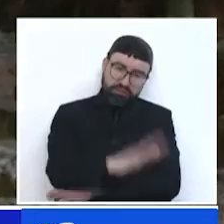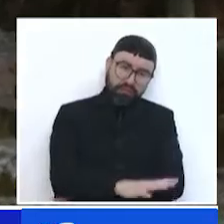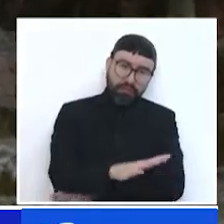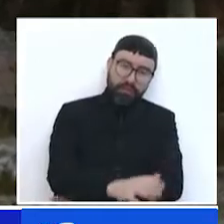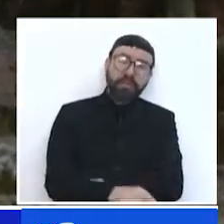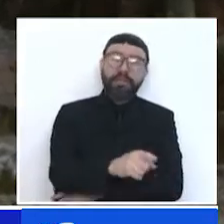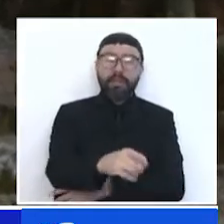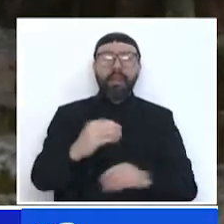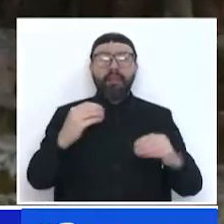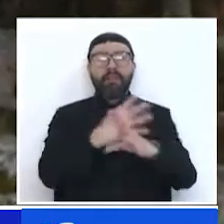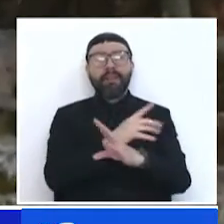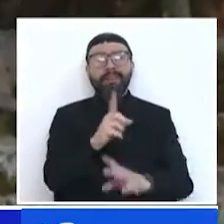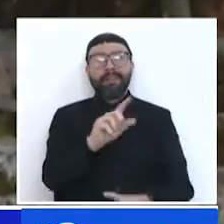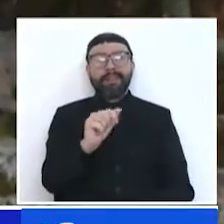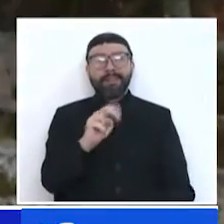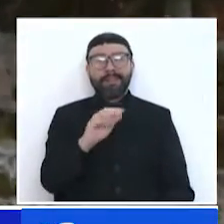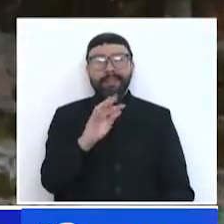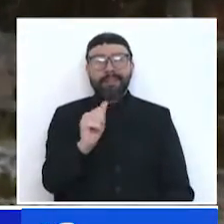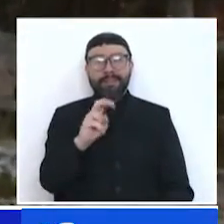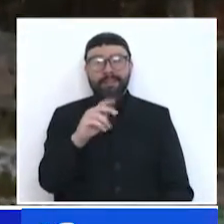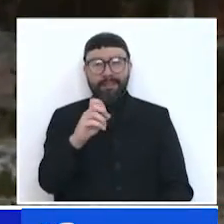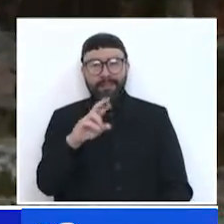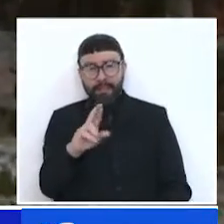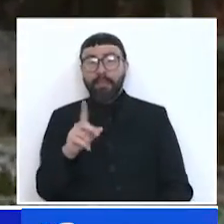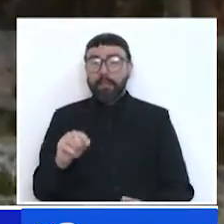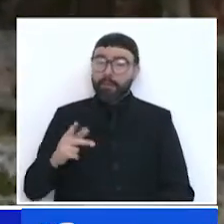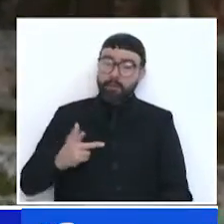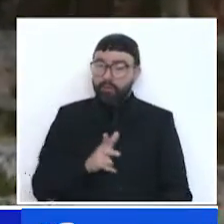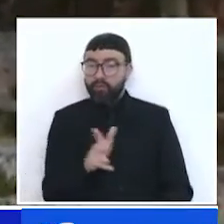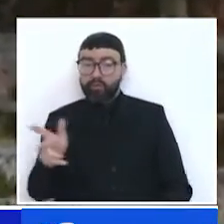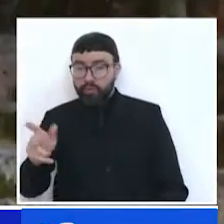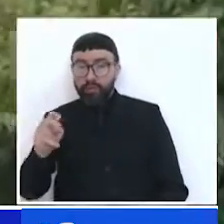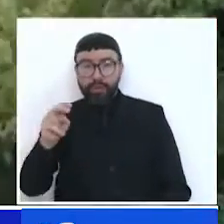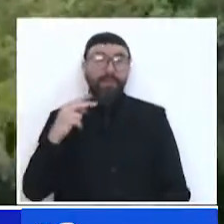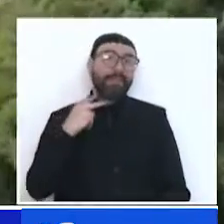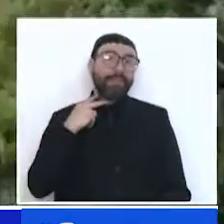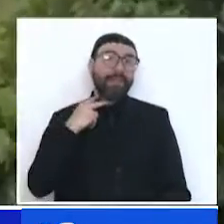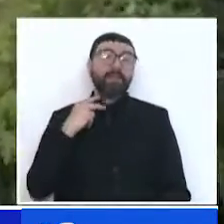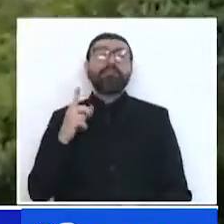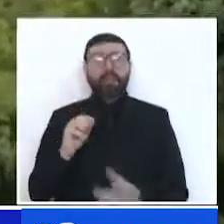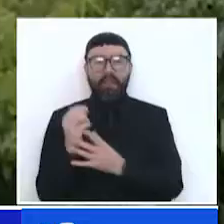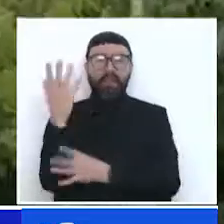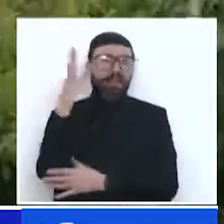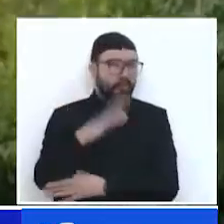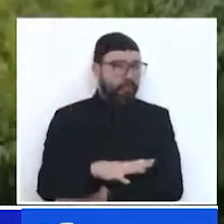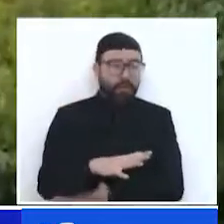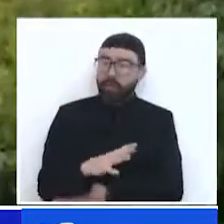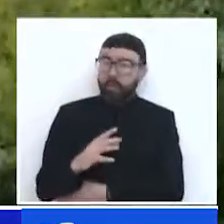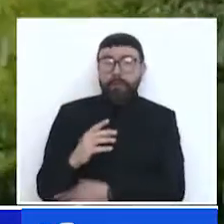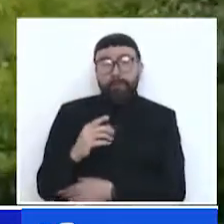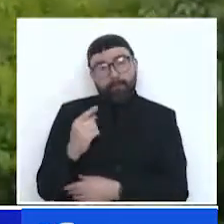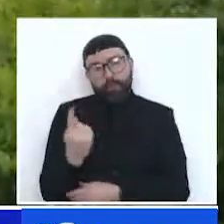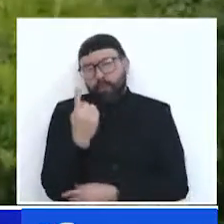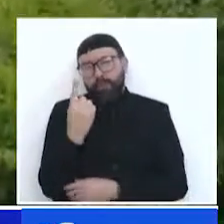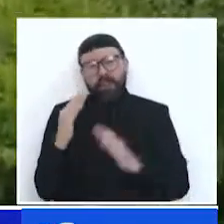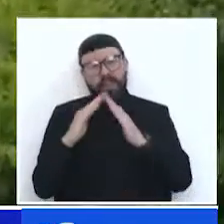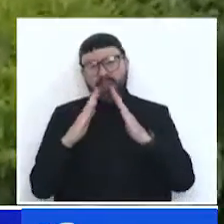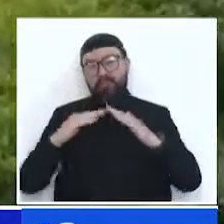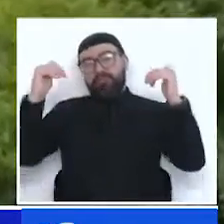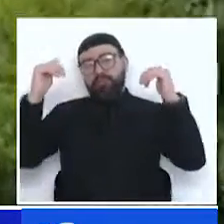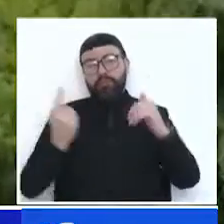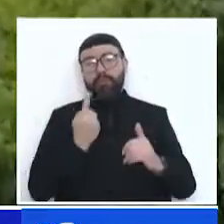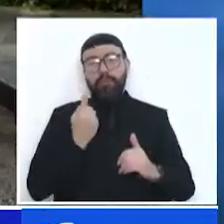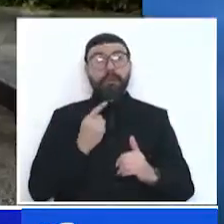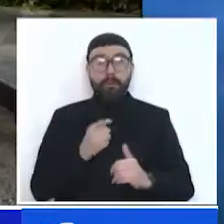la salida Neira. Y hasta ahora solo tenemos reporte de un destechamiento. Se hace un llamado a la comunidad para que